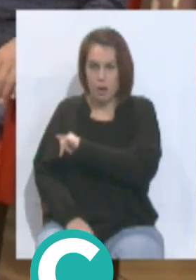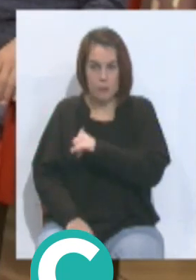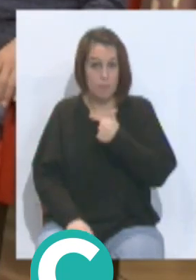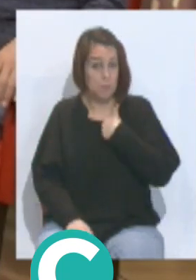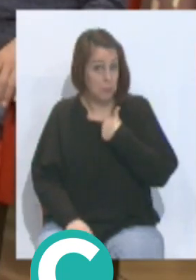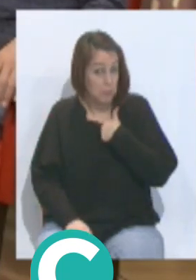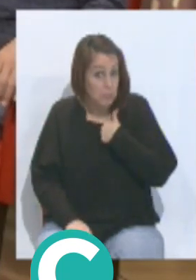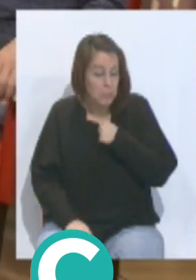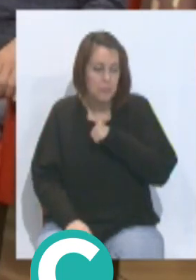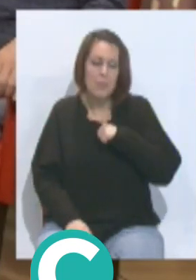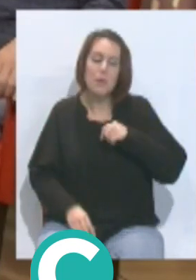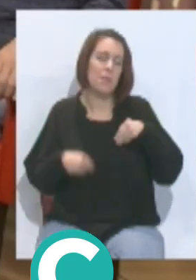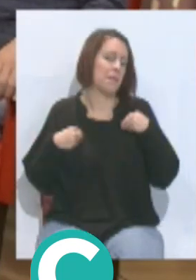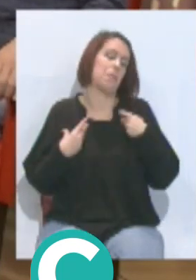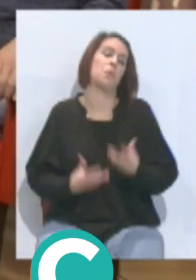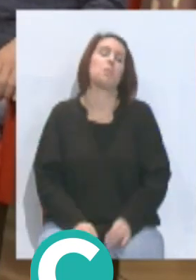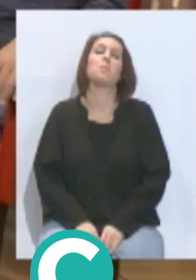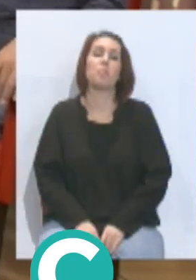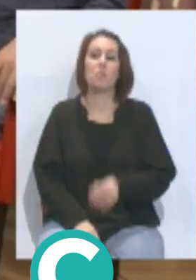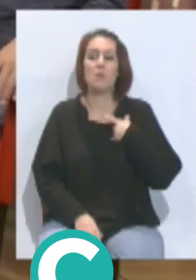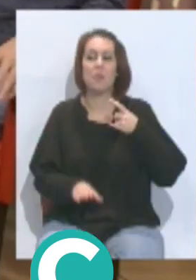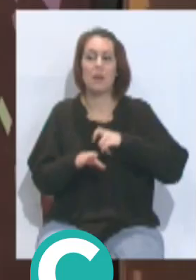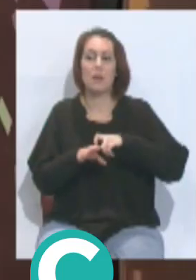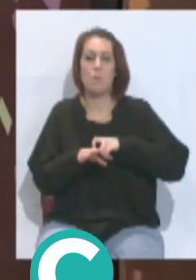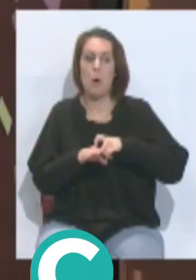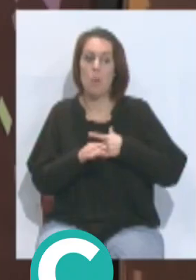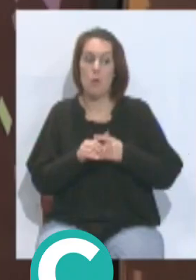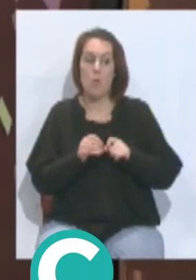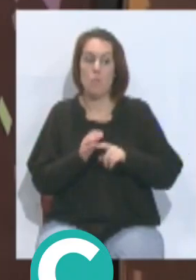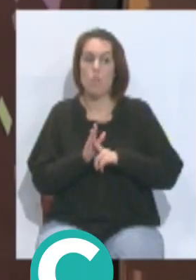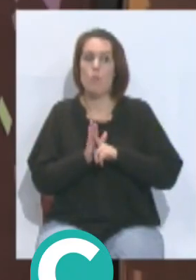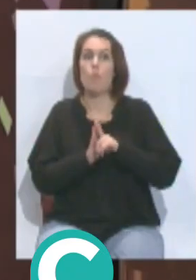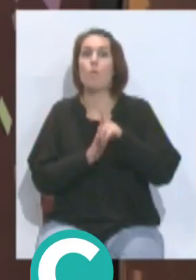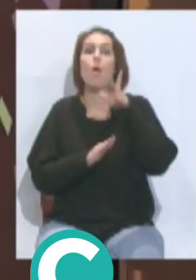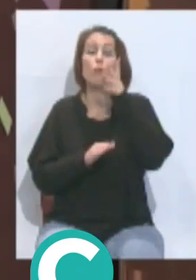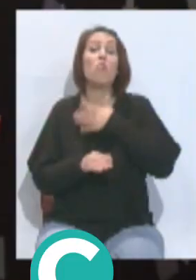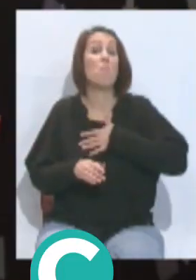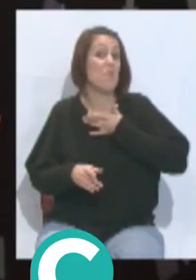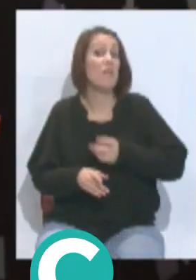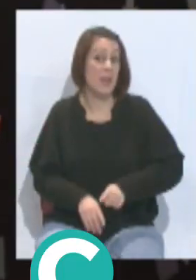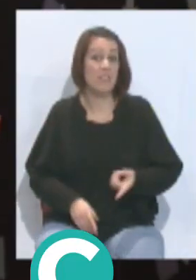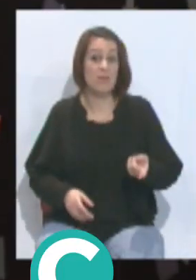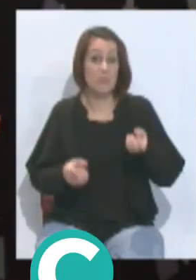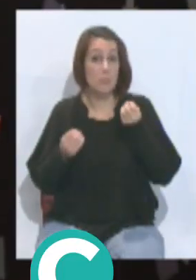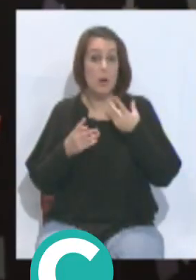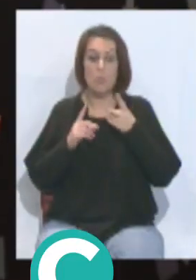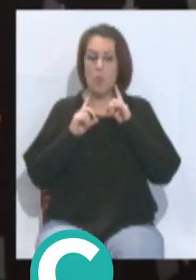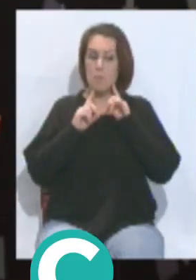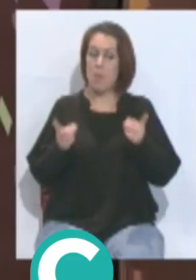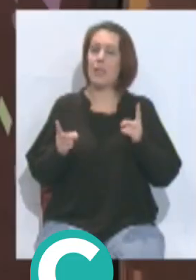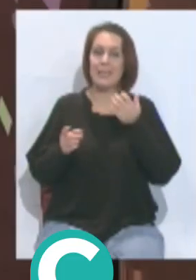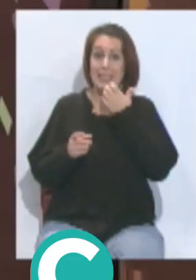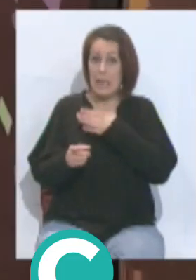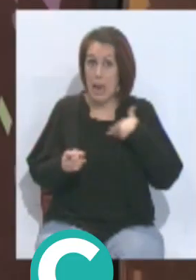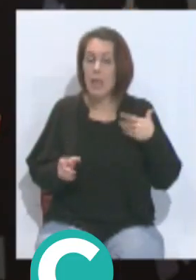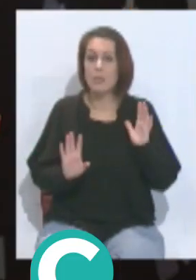mí particularmente me divierten muchísimo. Es una modalidad que está creciendo como la espuma, David, por la comodidad también, ¿no? De que, bueno, se puede aventurar uno solo si quiere, ¿no?